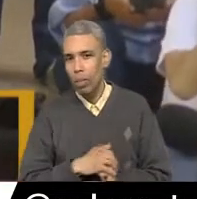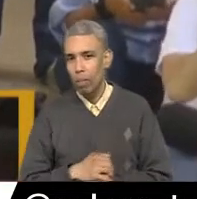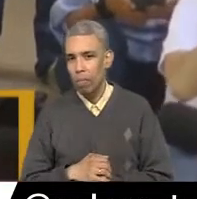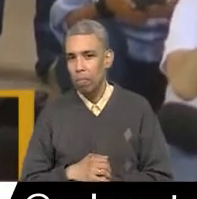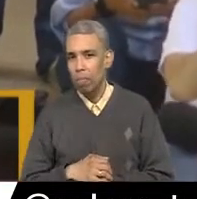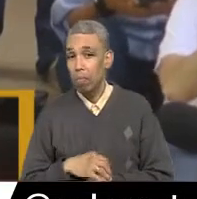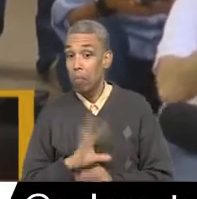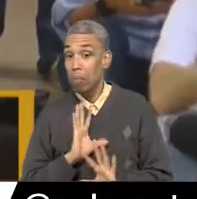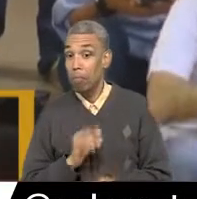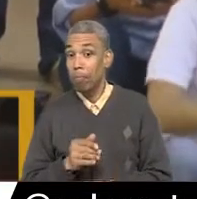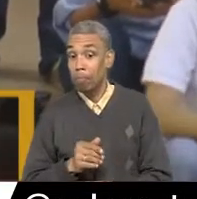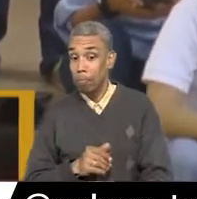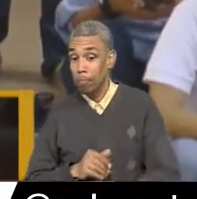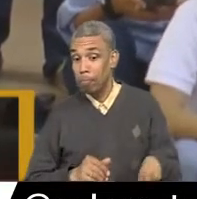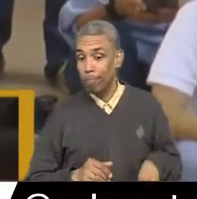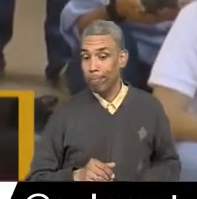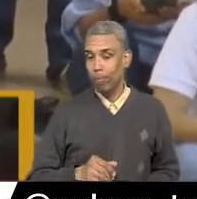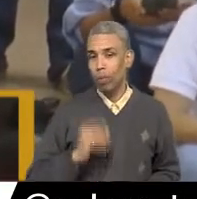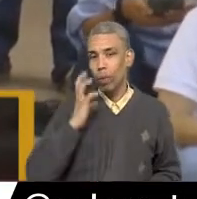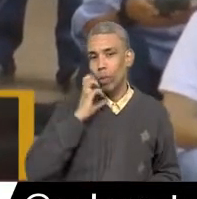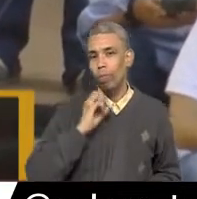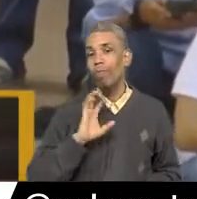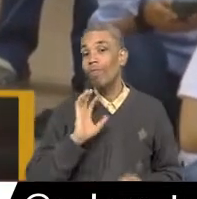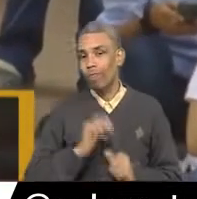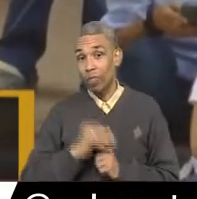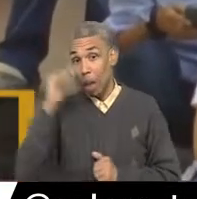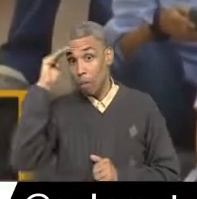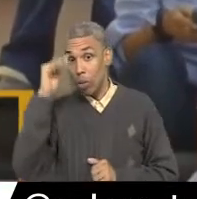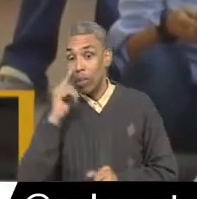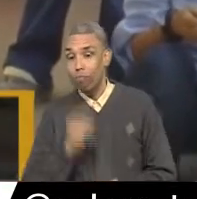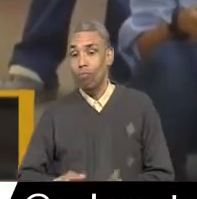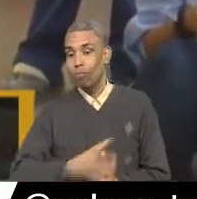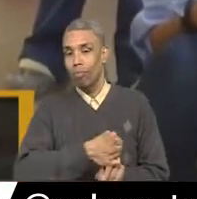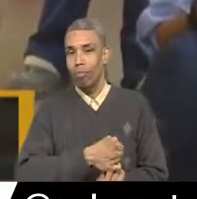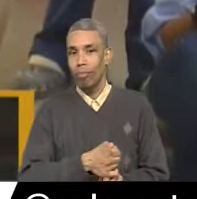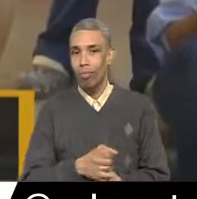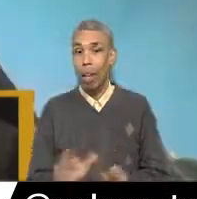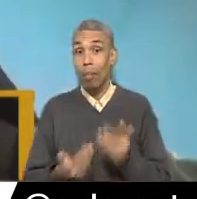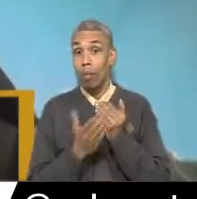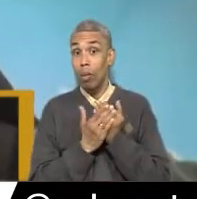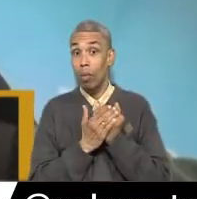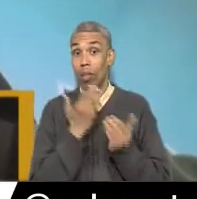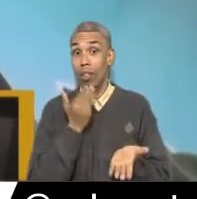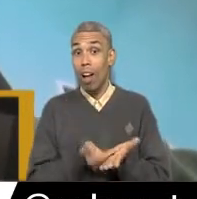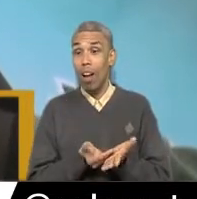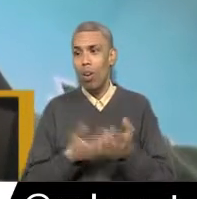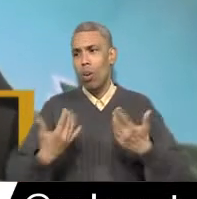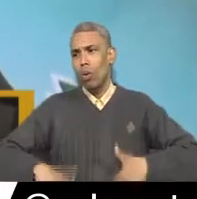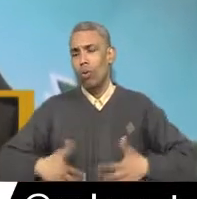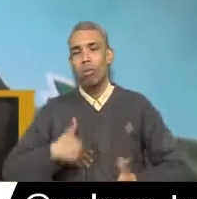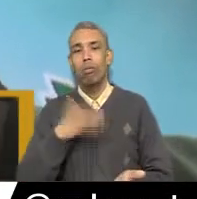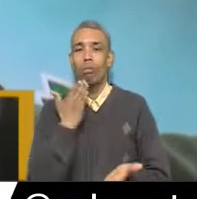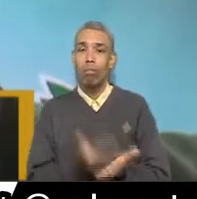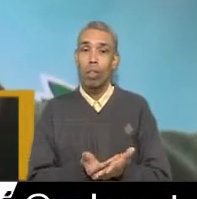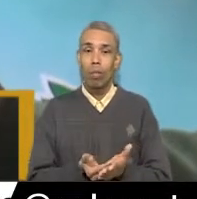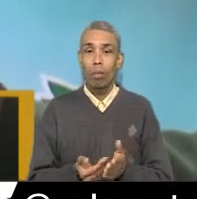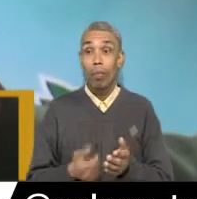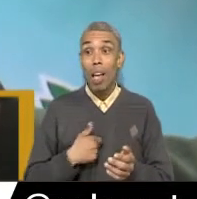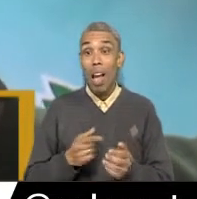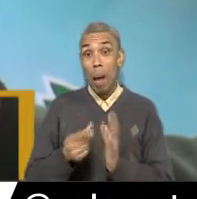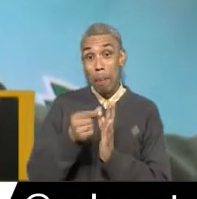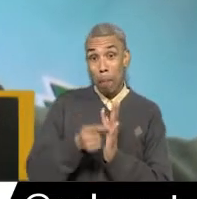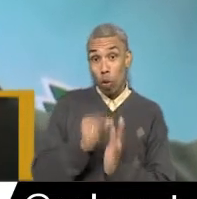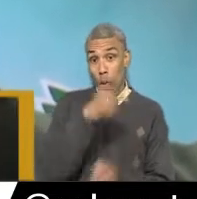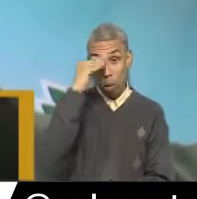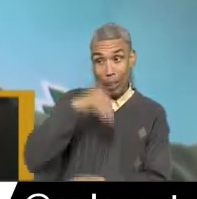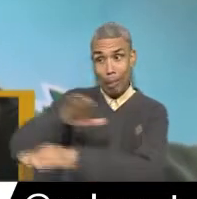lado. Y la policía lo rescató, cuando llamaron a mi marido le dijeron que le habían rescatado el celular y que lo tenía